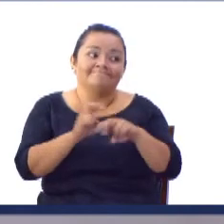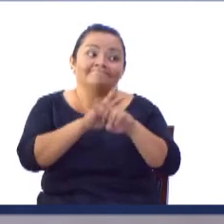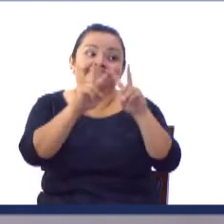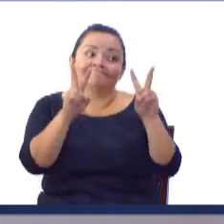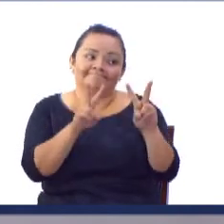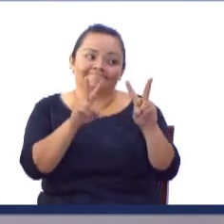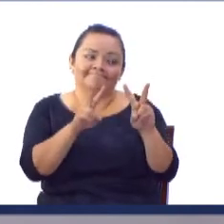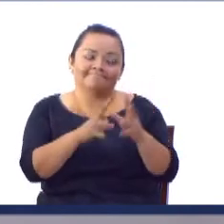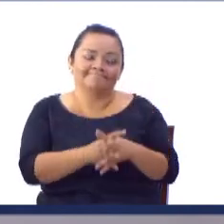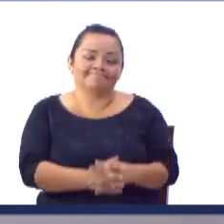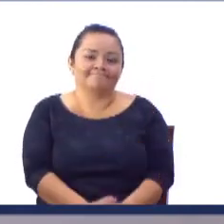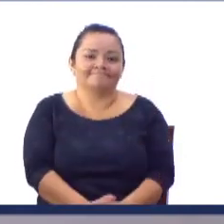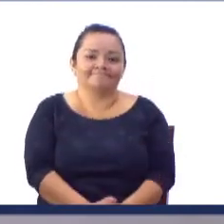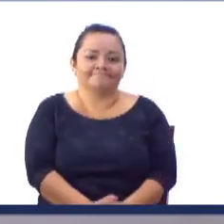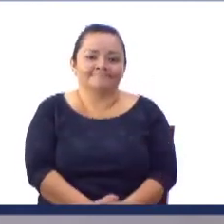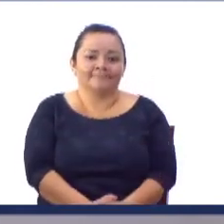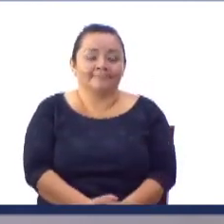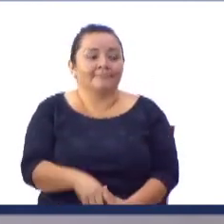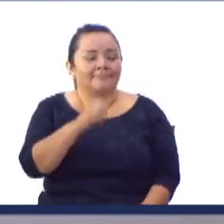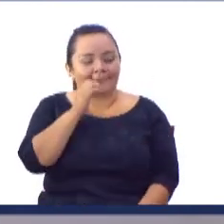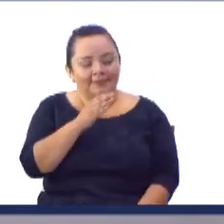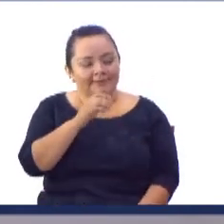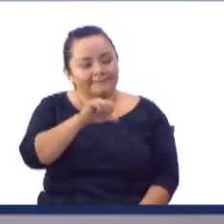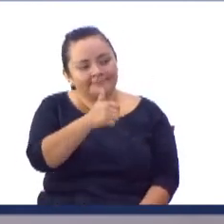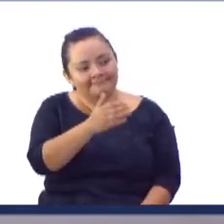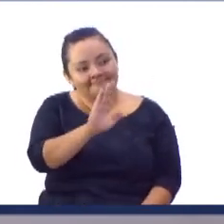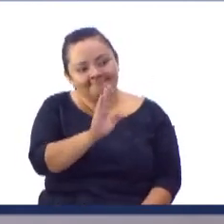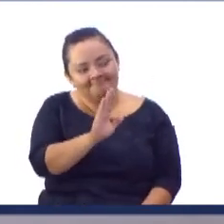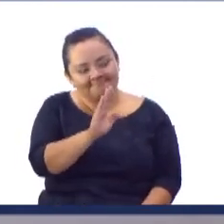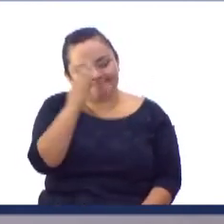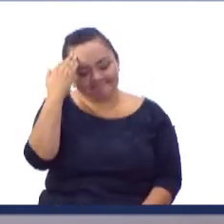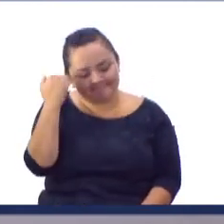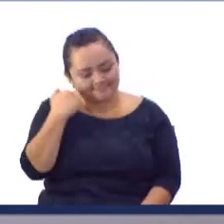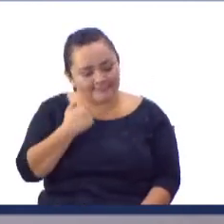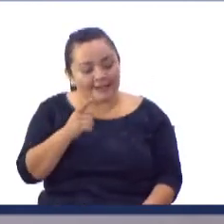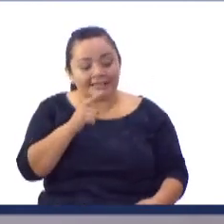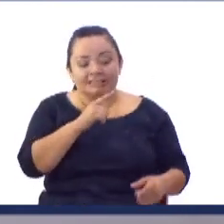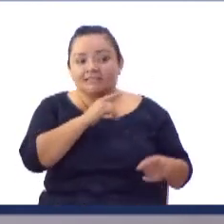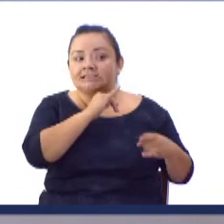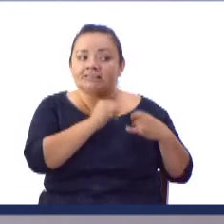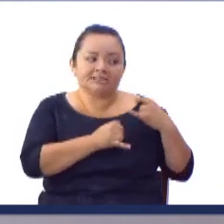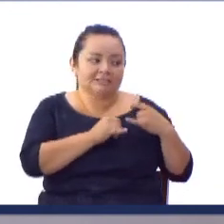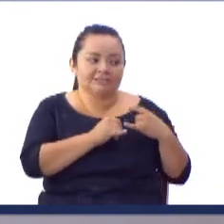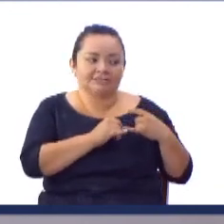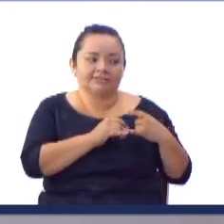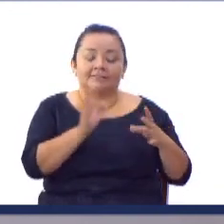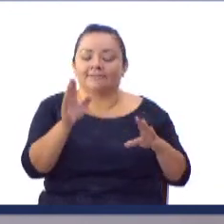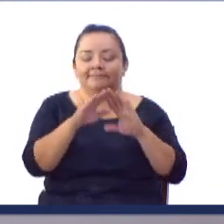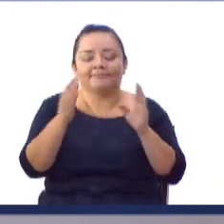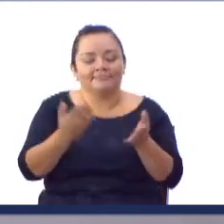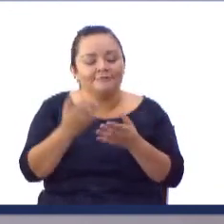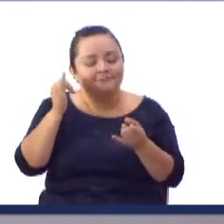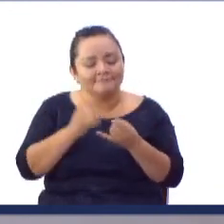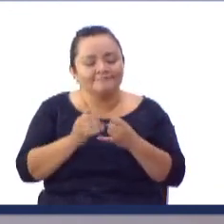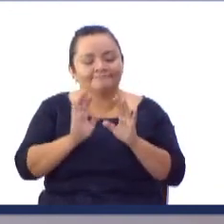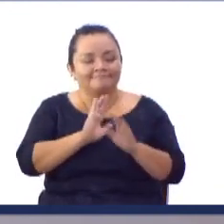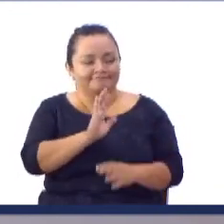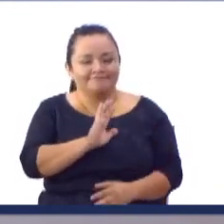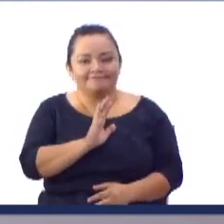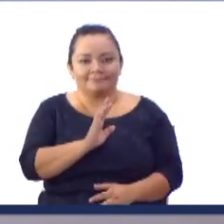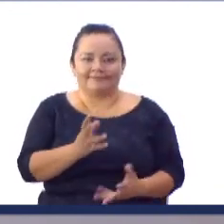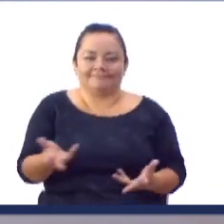paz antes decir a la otra fulana hasta que terminamos viene el fin del mundo salud